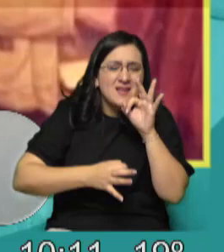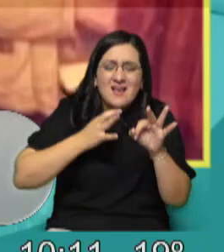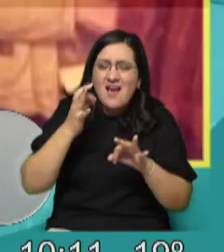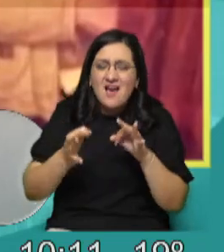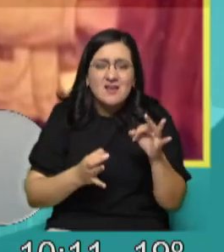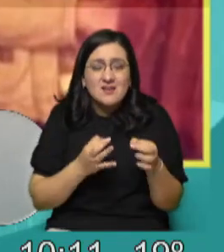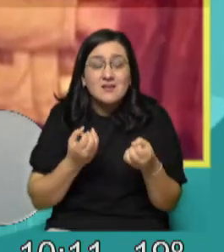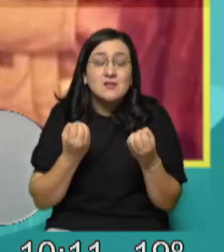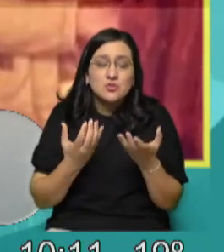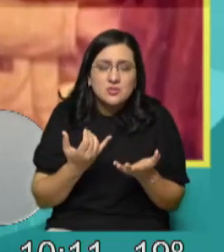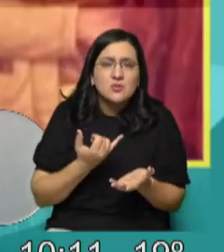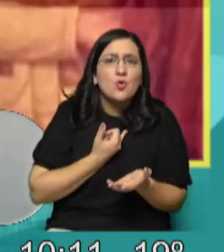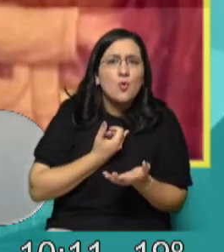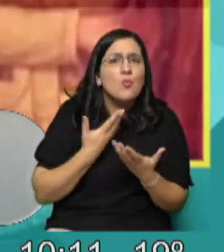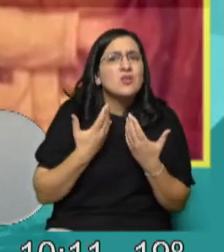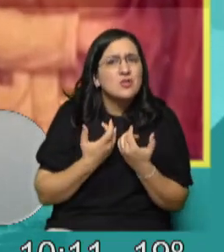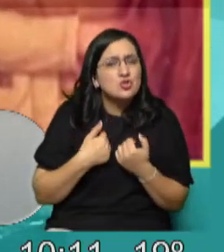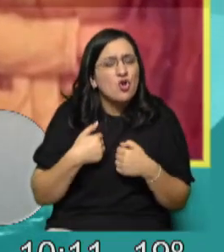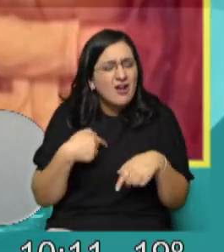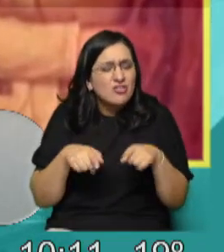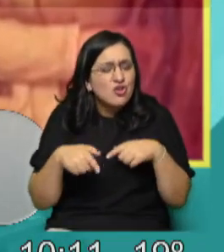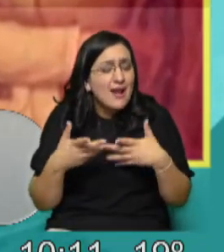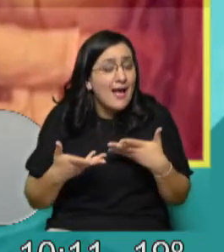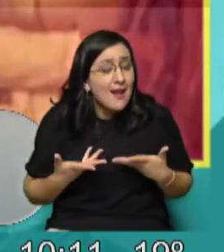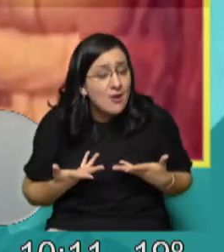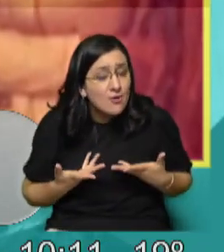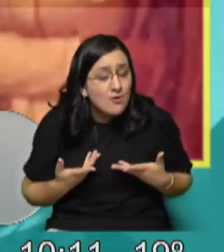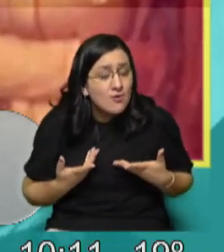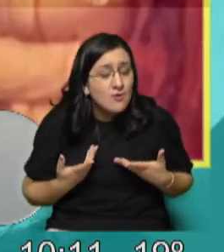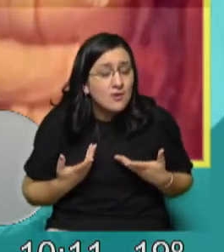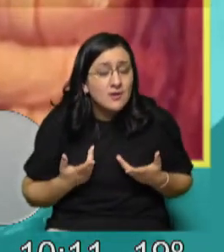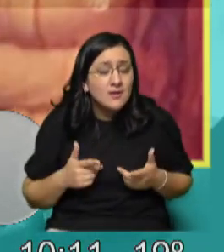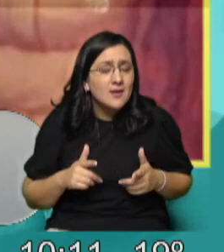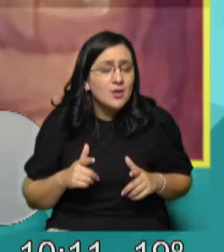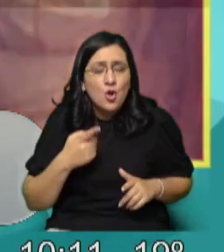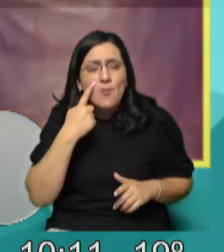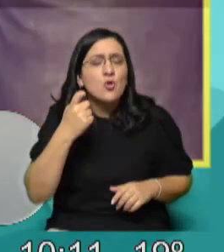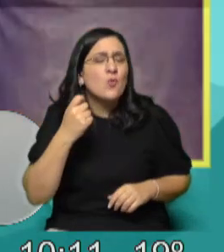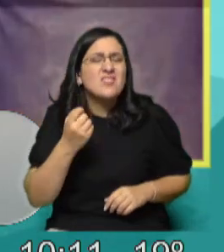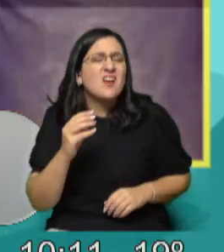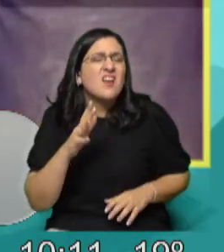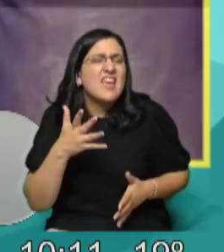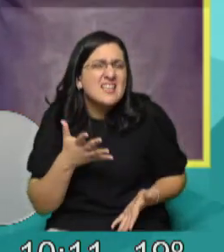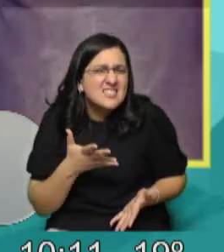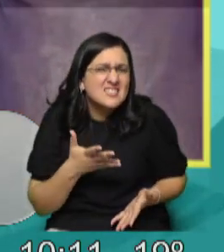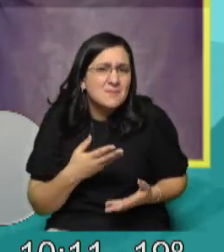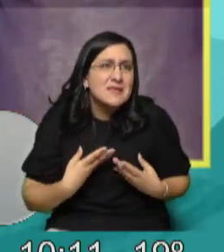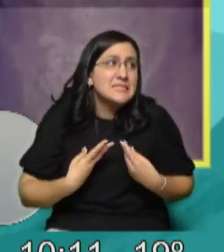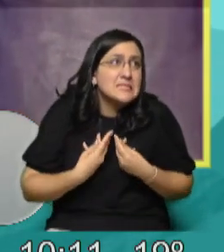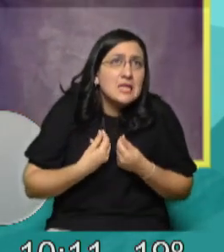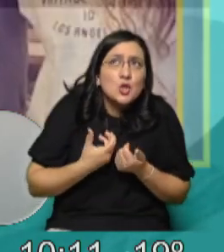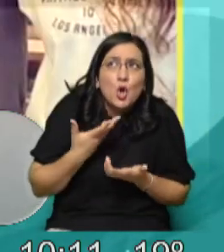a partir de ahí, bueno, ¿cómo quiero después gestionar algo que ni siquiera puedo nominar, ni siquiera puedo identificar, ¿no?